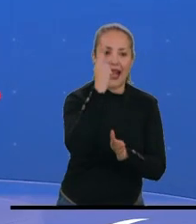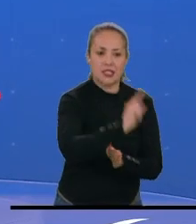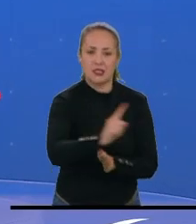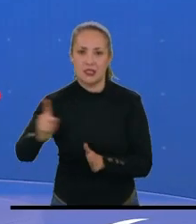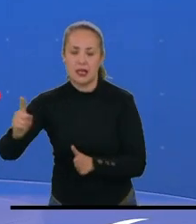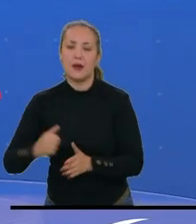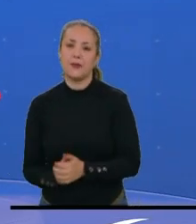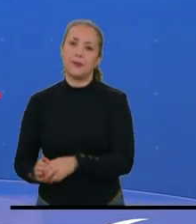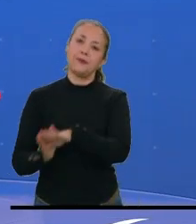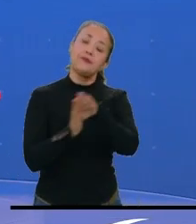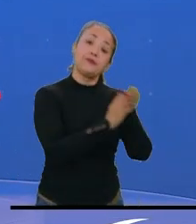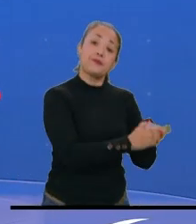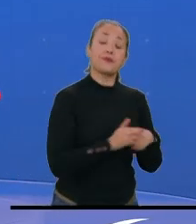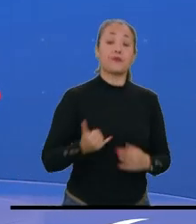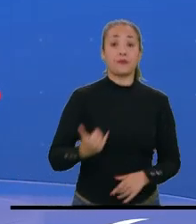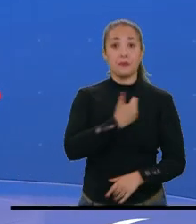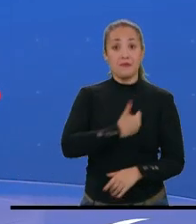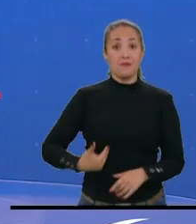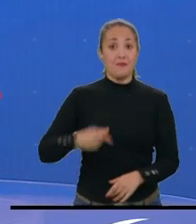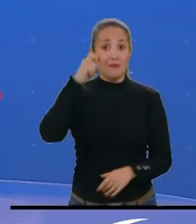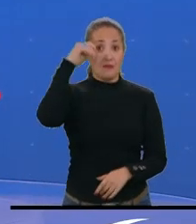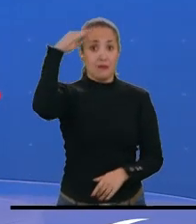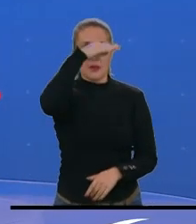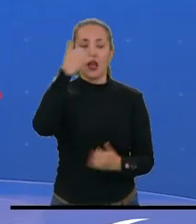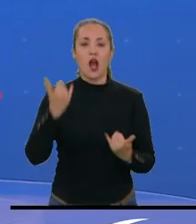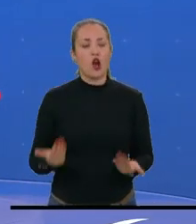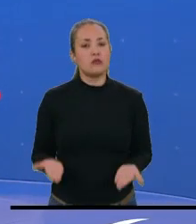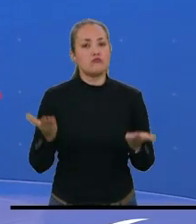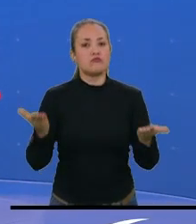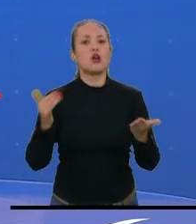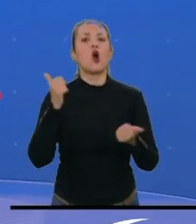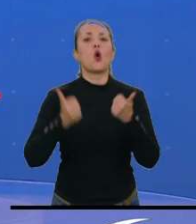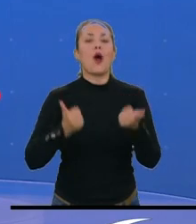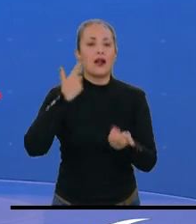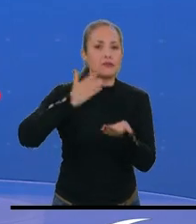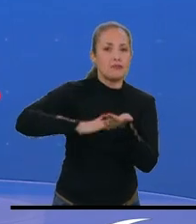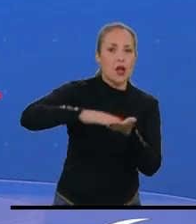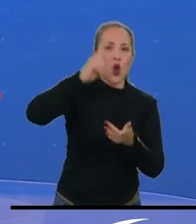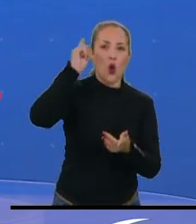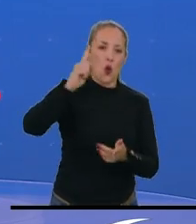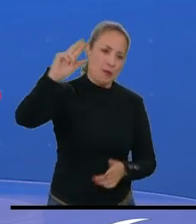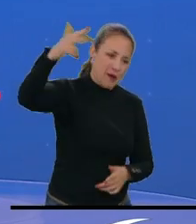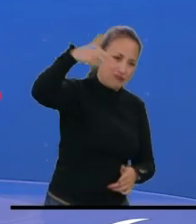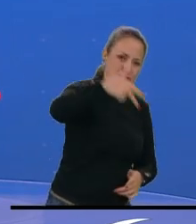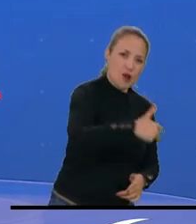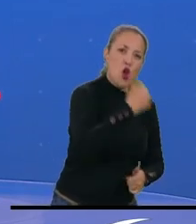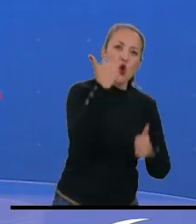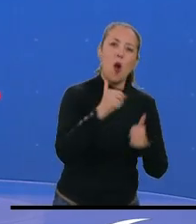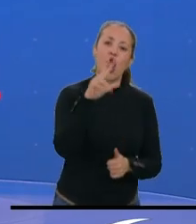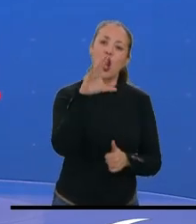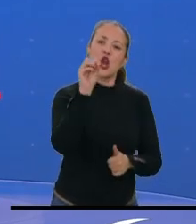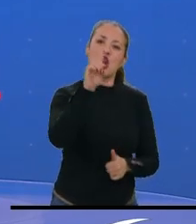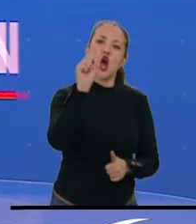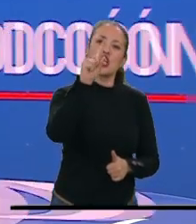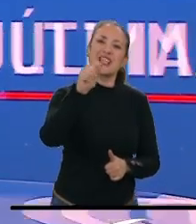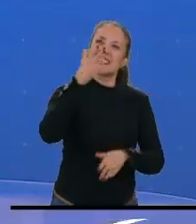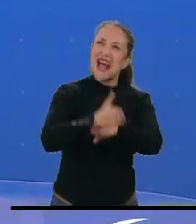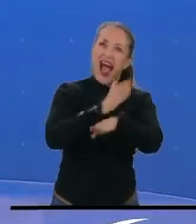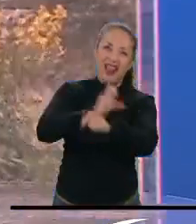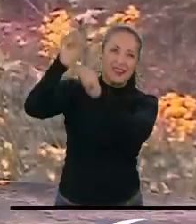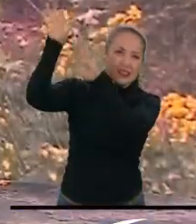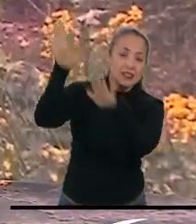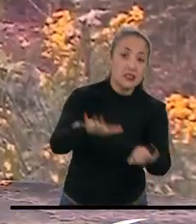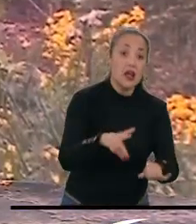El presidente de la República puso en servicio el nuevo tramo que reconecta la Panamericana a la altura de Rosas Cauca. Los transportadores advierten que por allí no